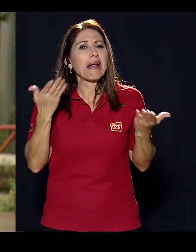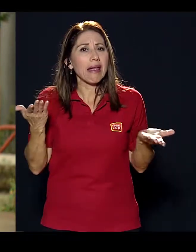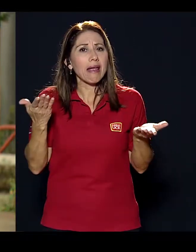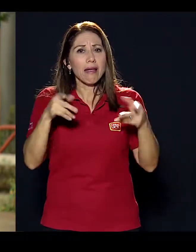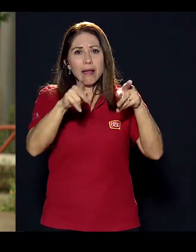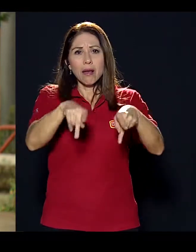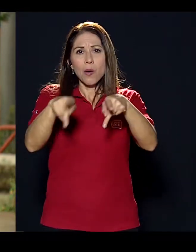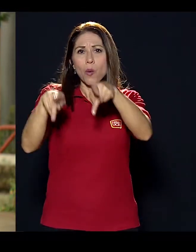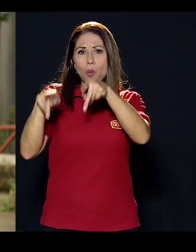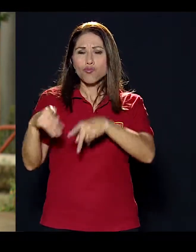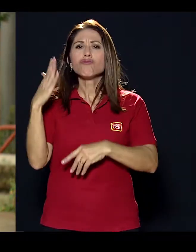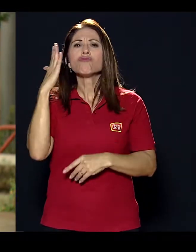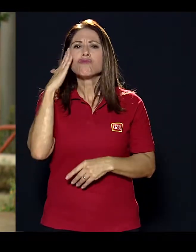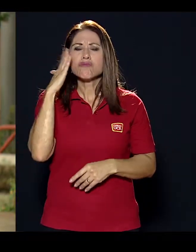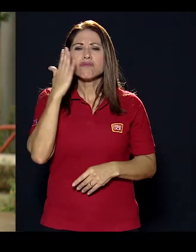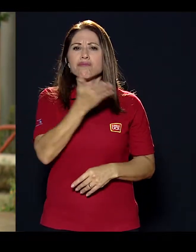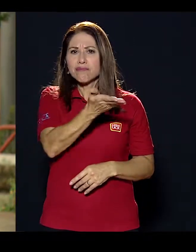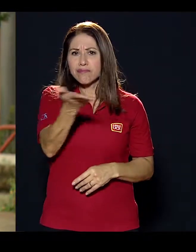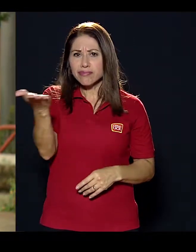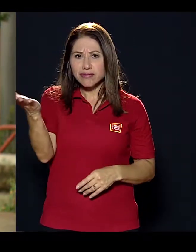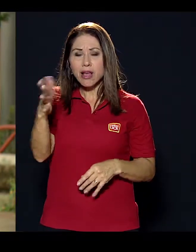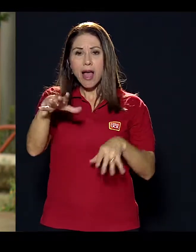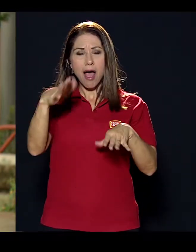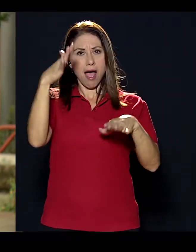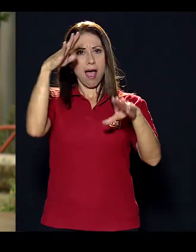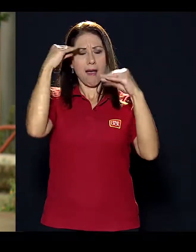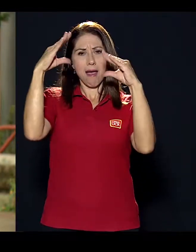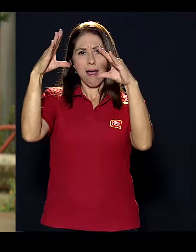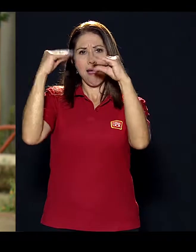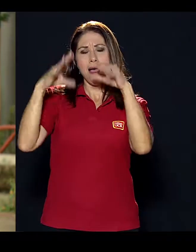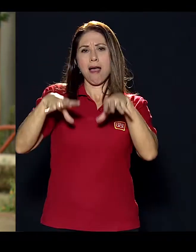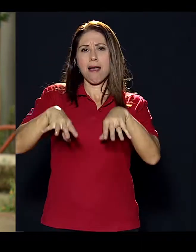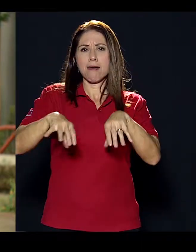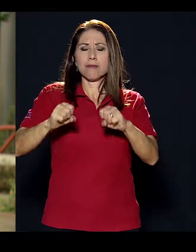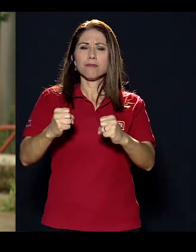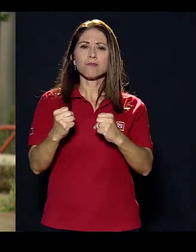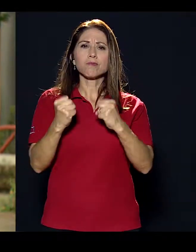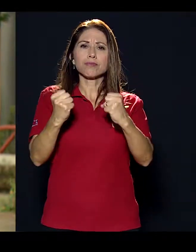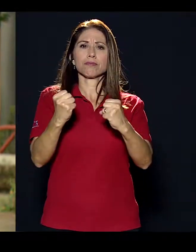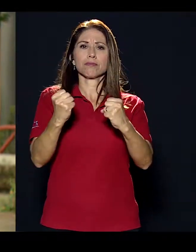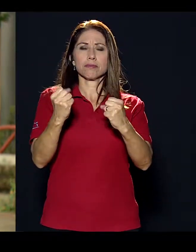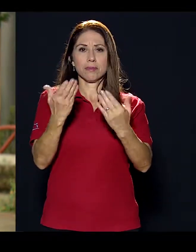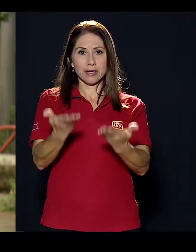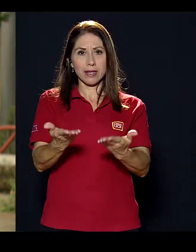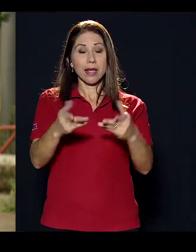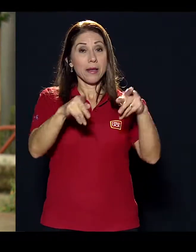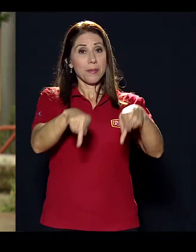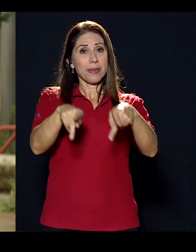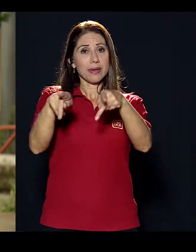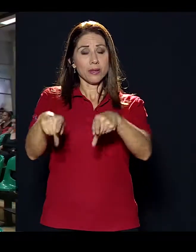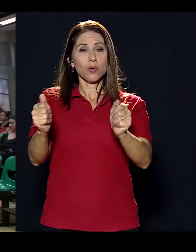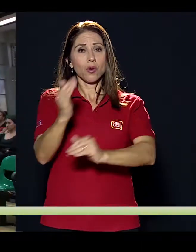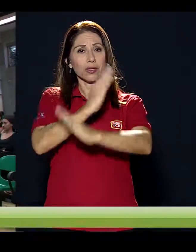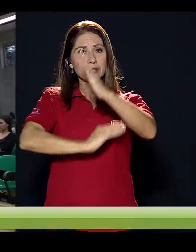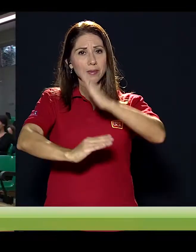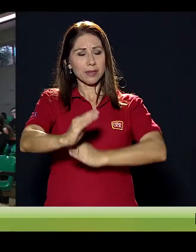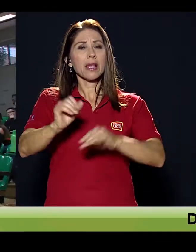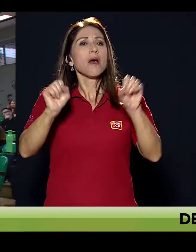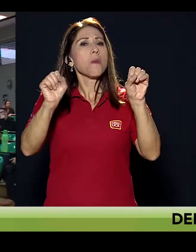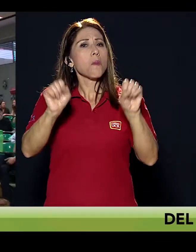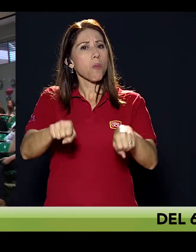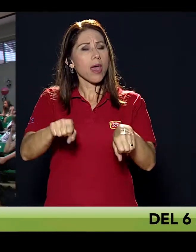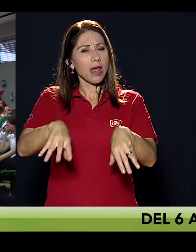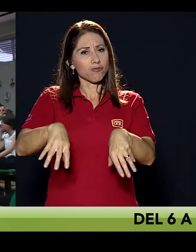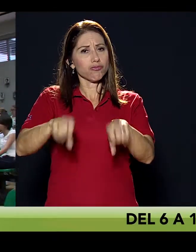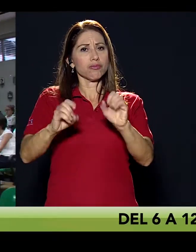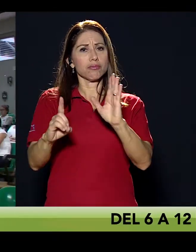se empodere de esto y las personas con discapacidad puedan hacer valer sus derechos. Desde